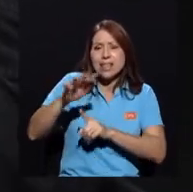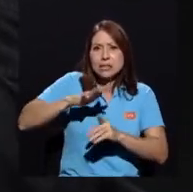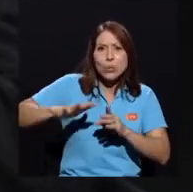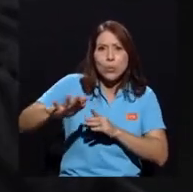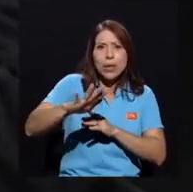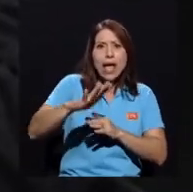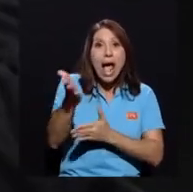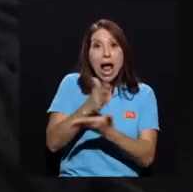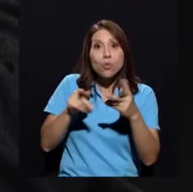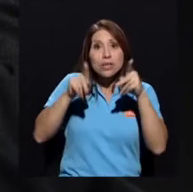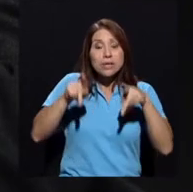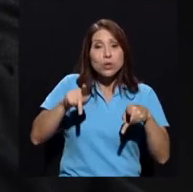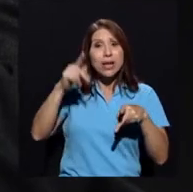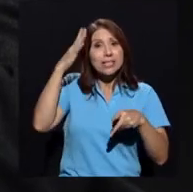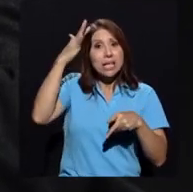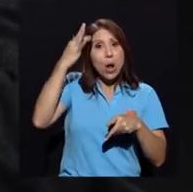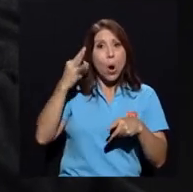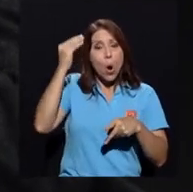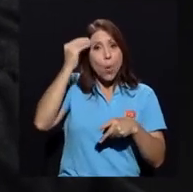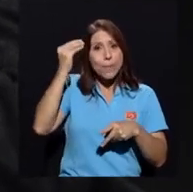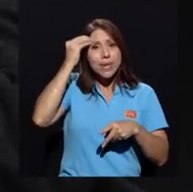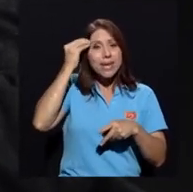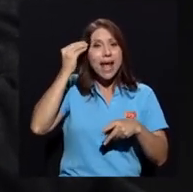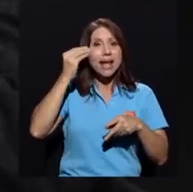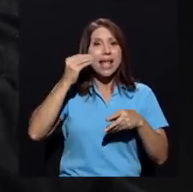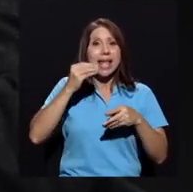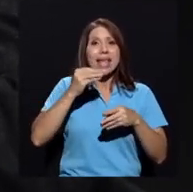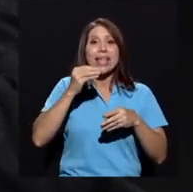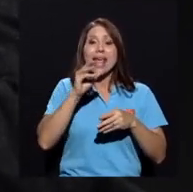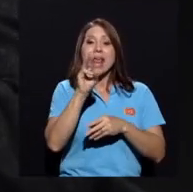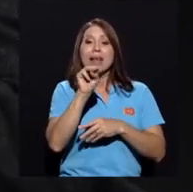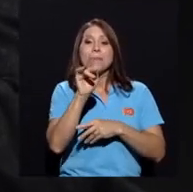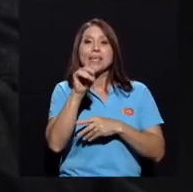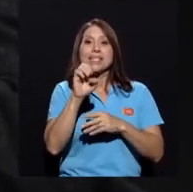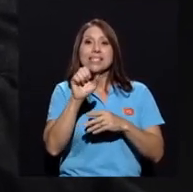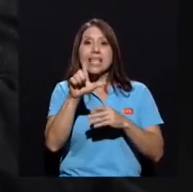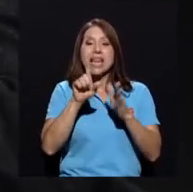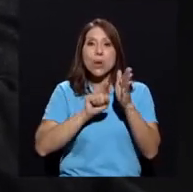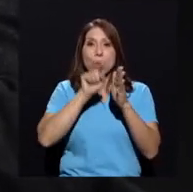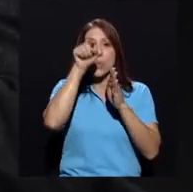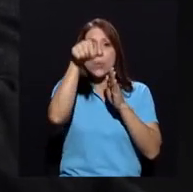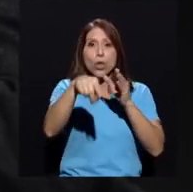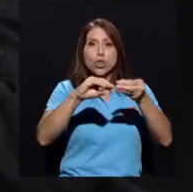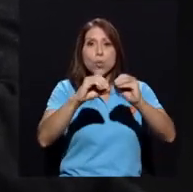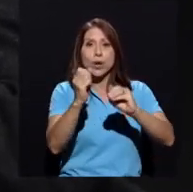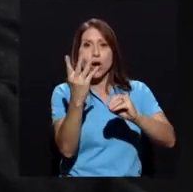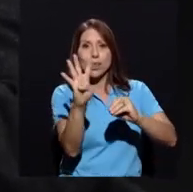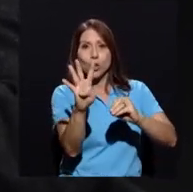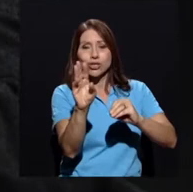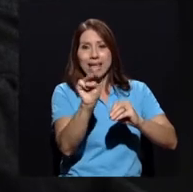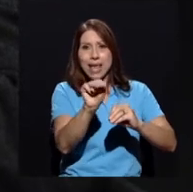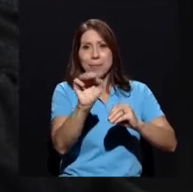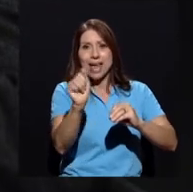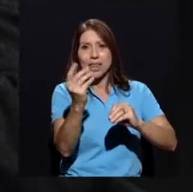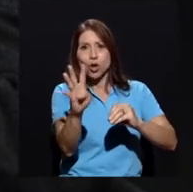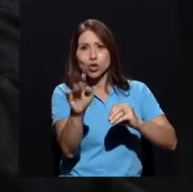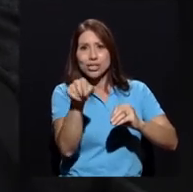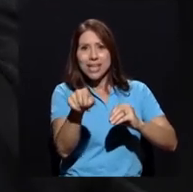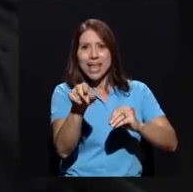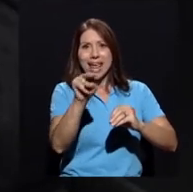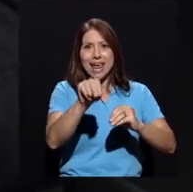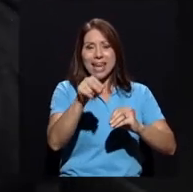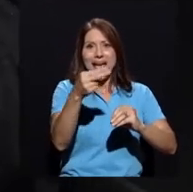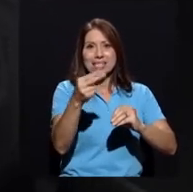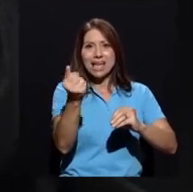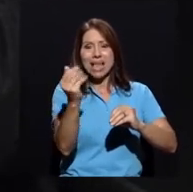número 14, el misil número 14, de numeración occidental 14, N14,